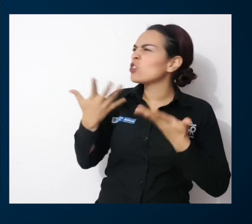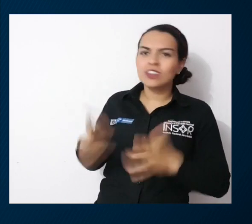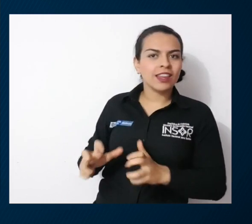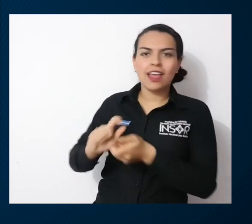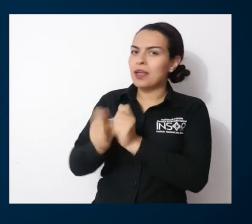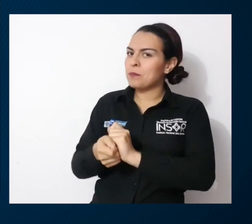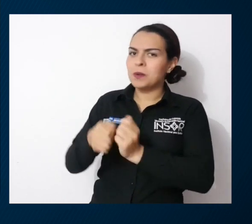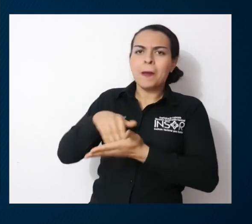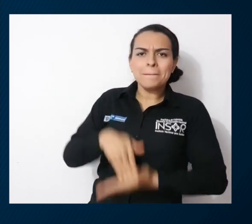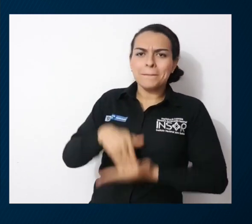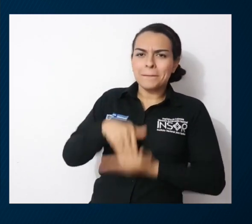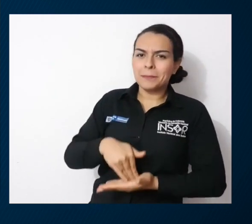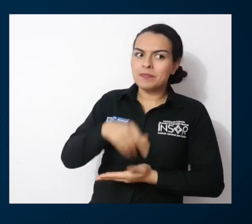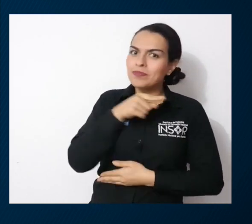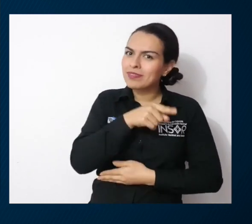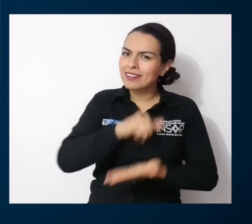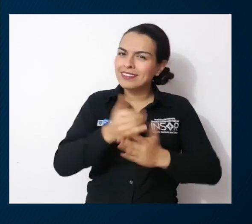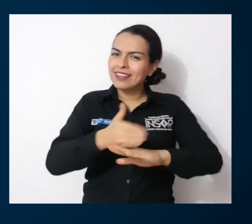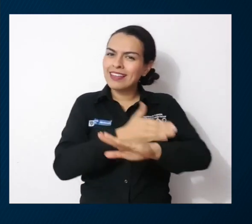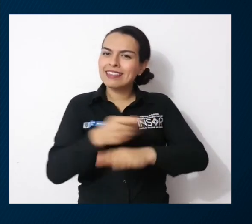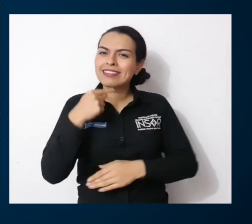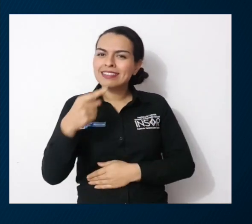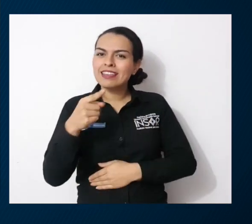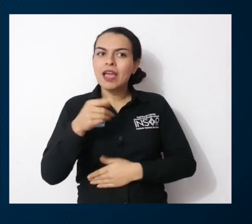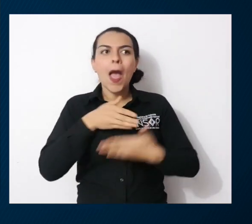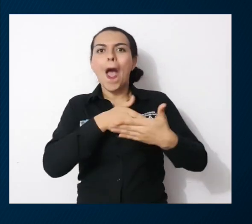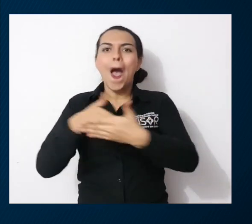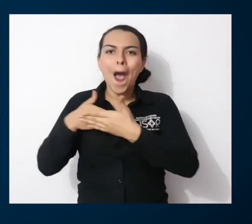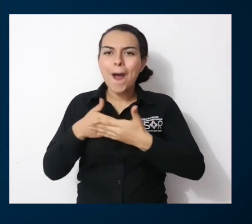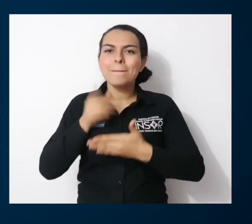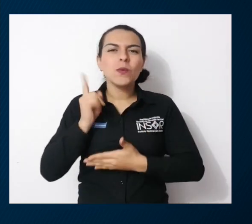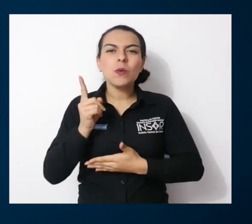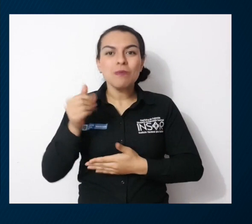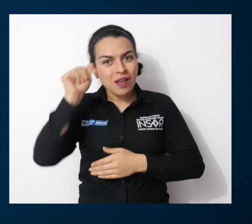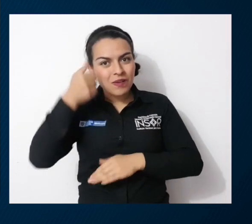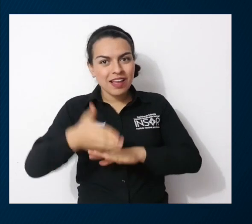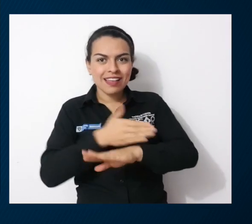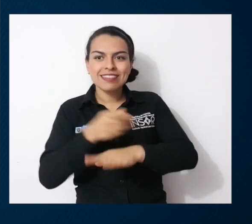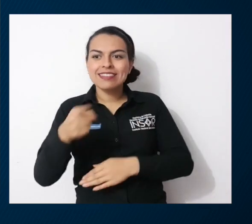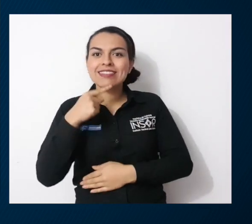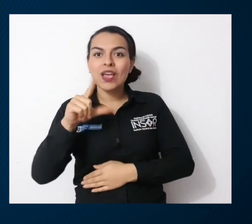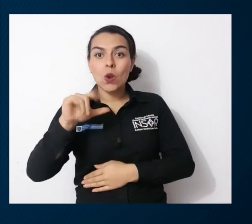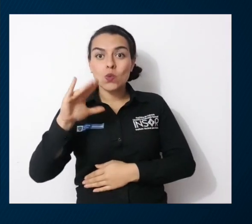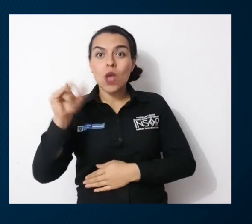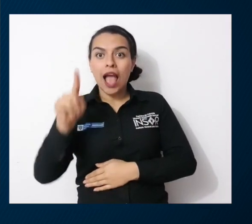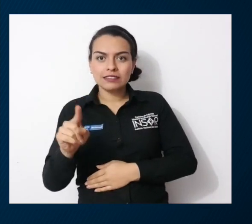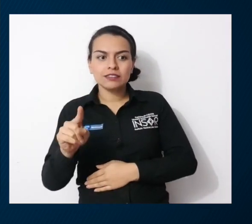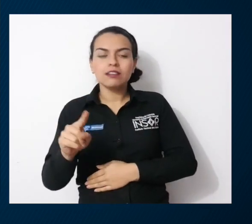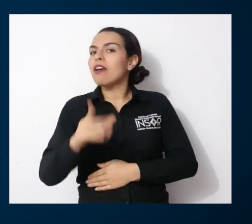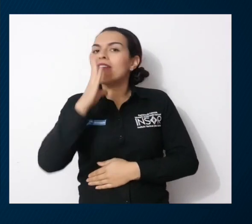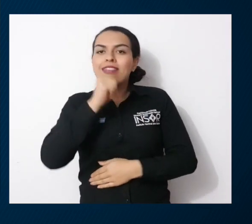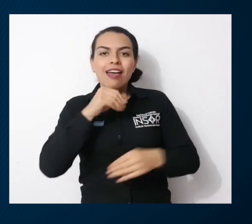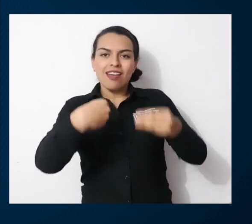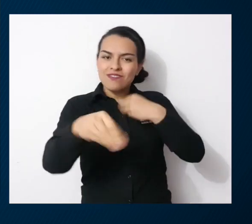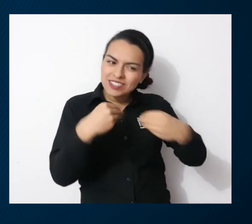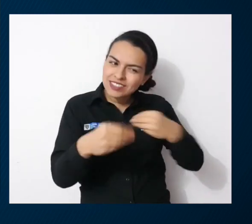esos discursos y esos paradigmas de los que hablaba Lucas frente a la flexibilización del currículo o ver las